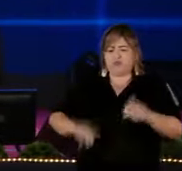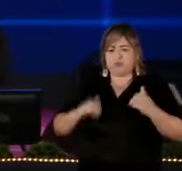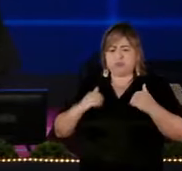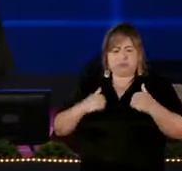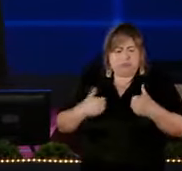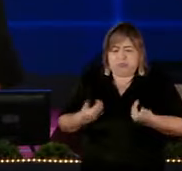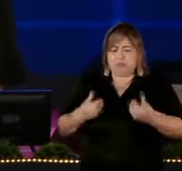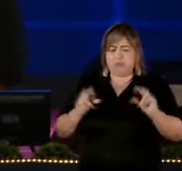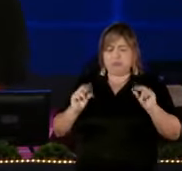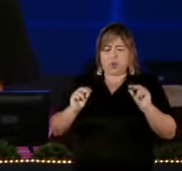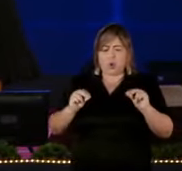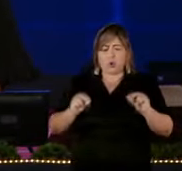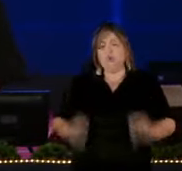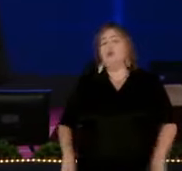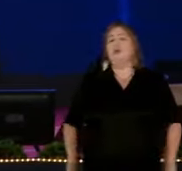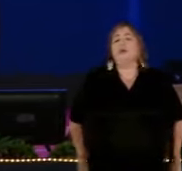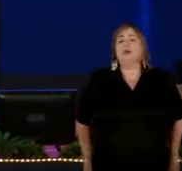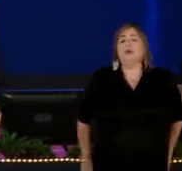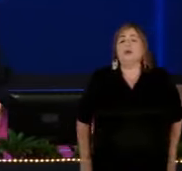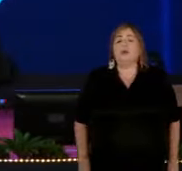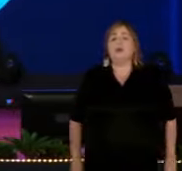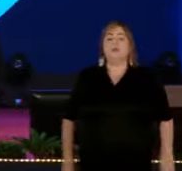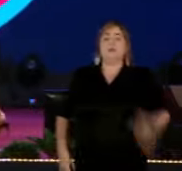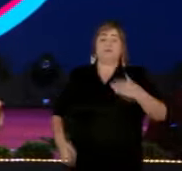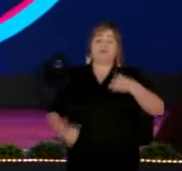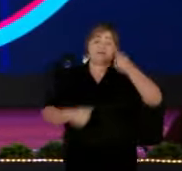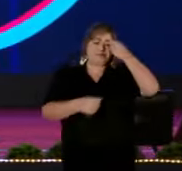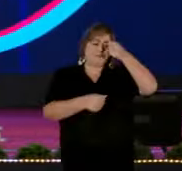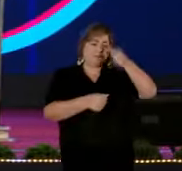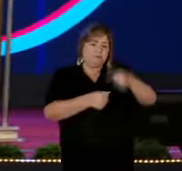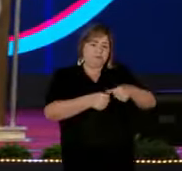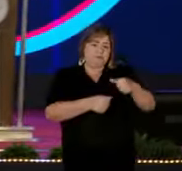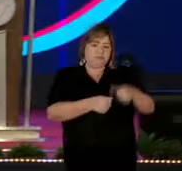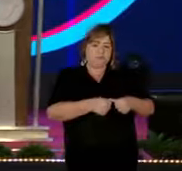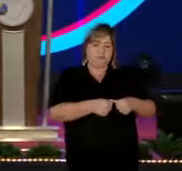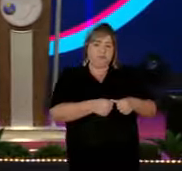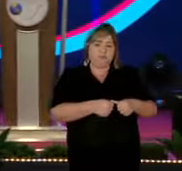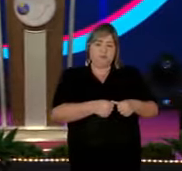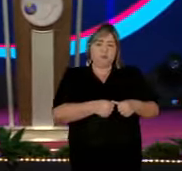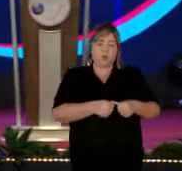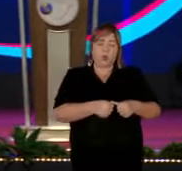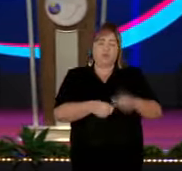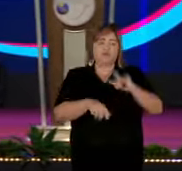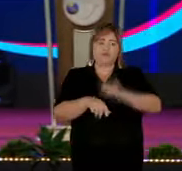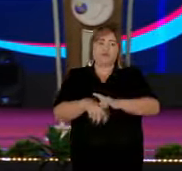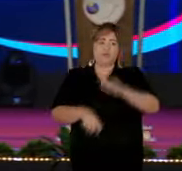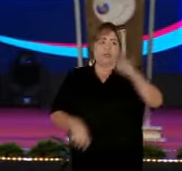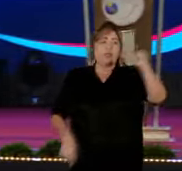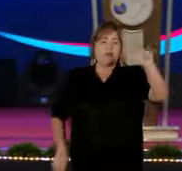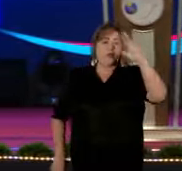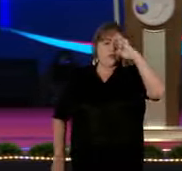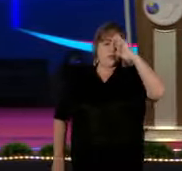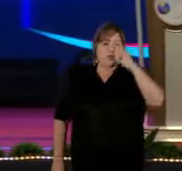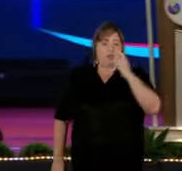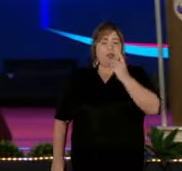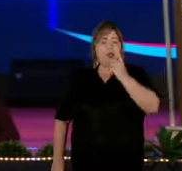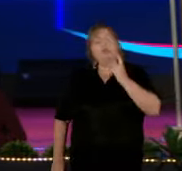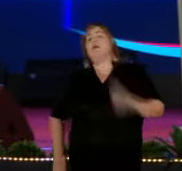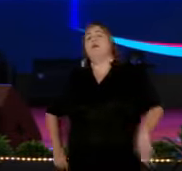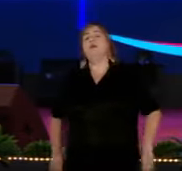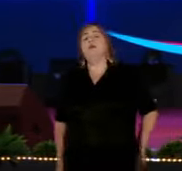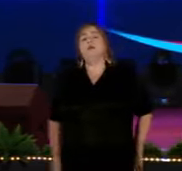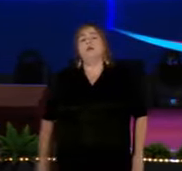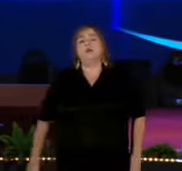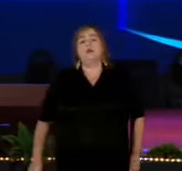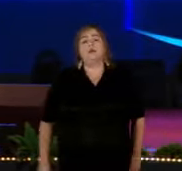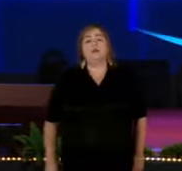Basaya. Yo recuerdo que yo llegué a la República Dominicana, Santo Domingo específicamente,